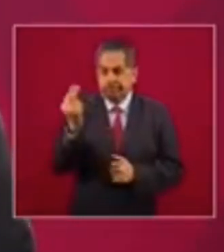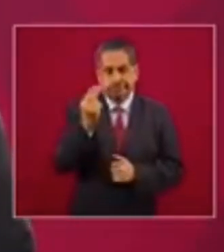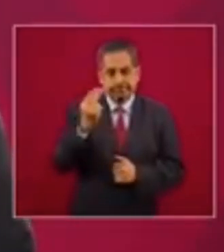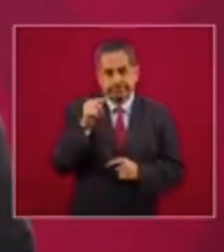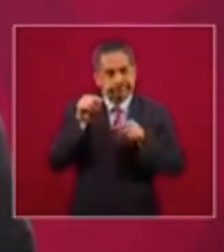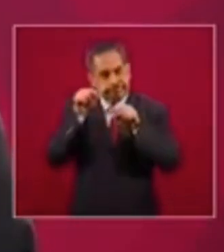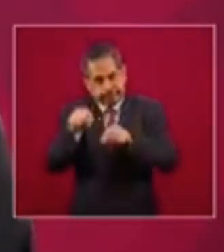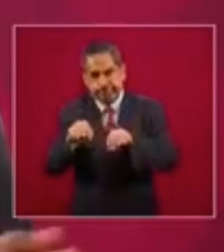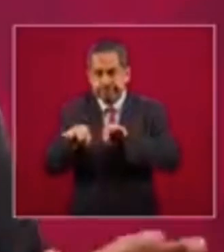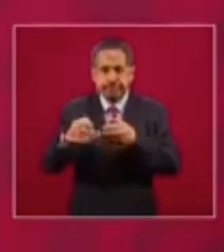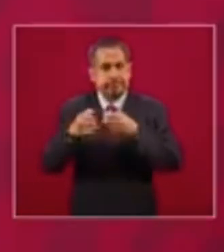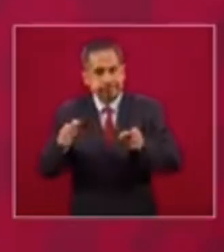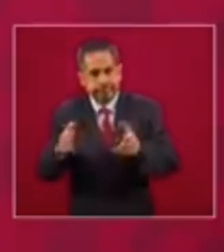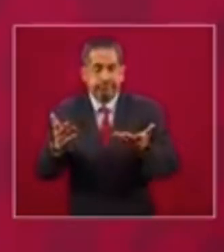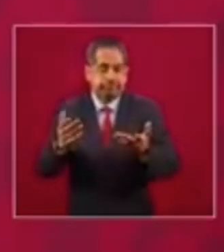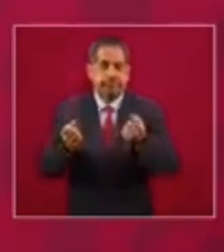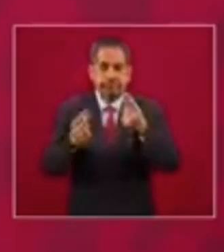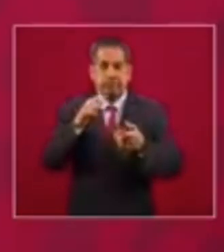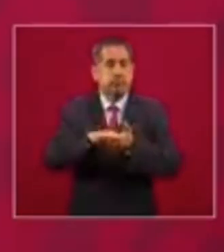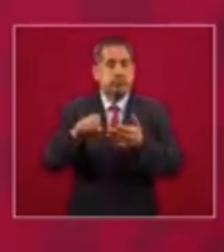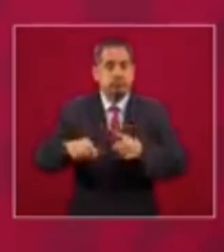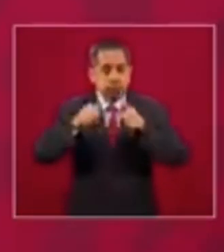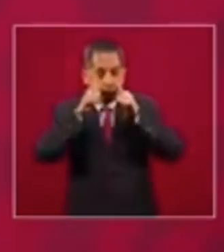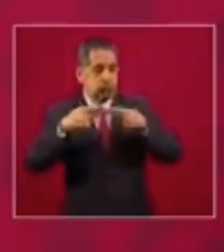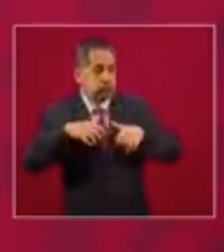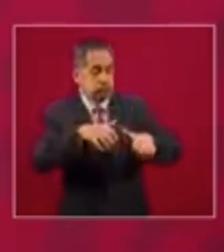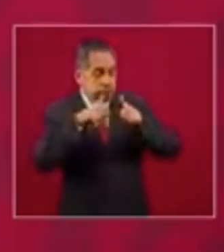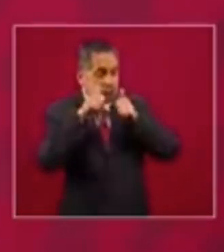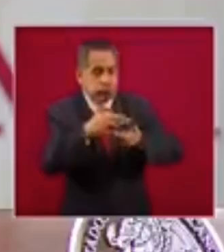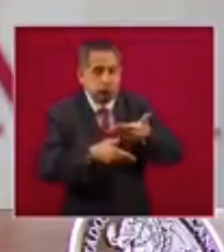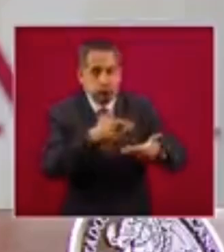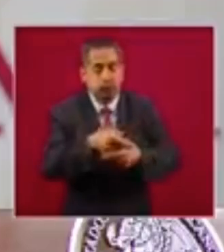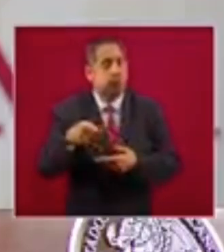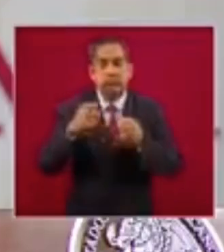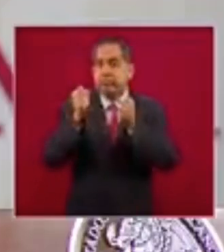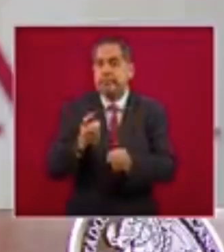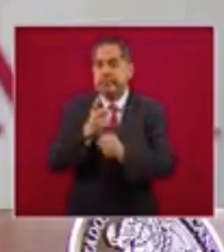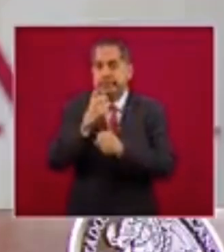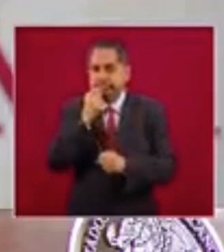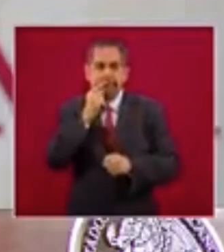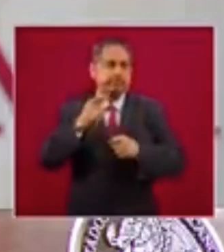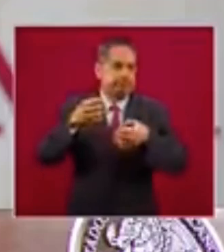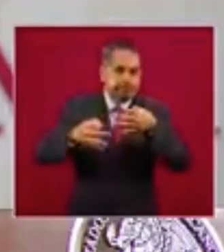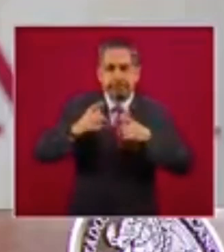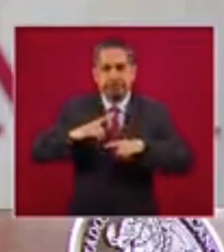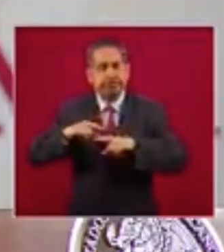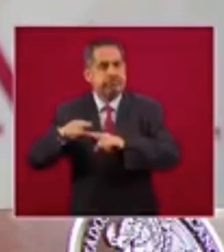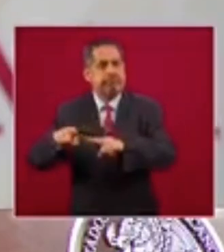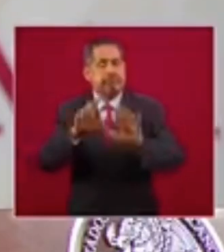estar en el gobierno, todo lo que es atención a la gente, la seguridad pública, desde